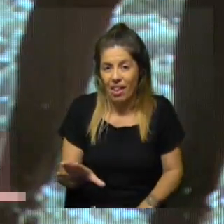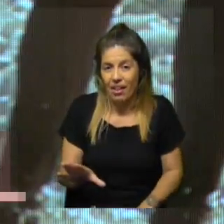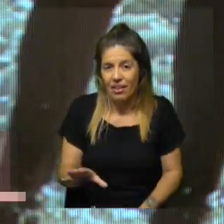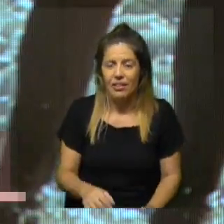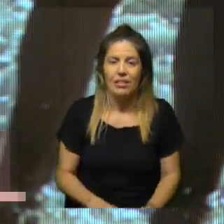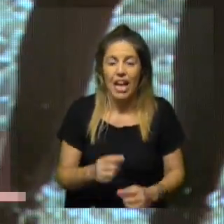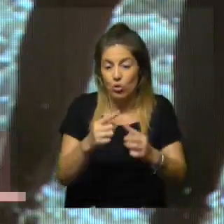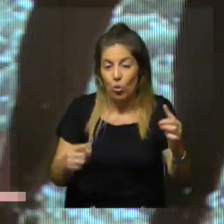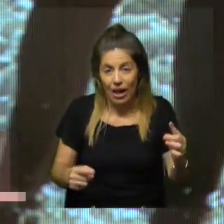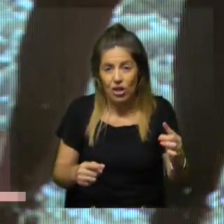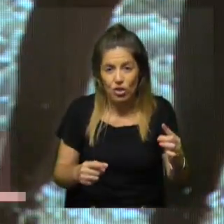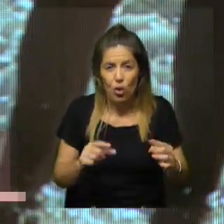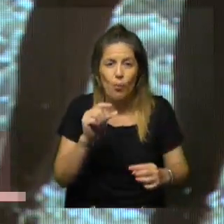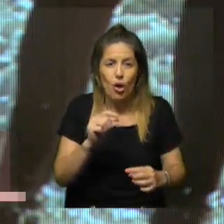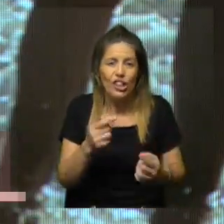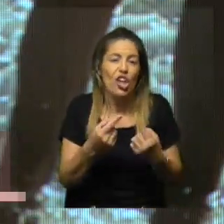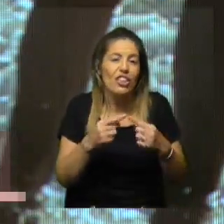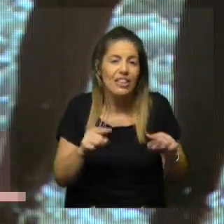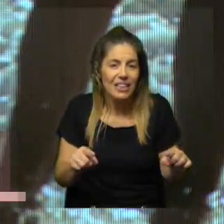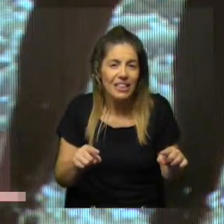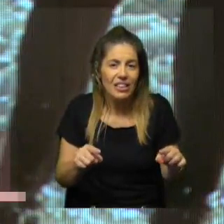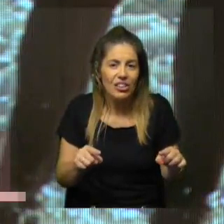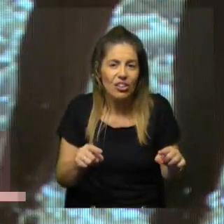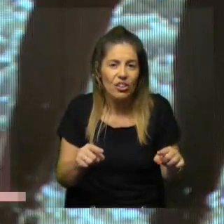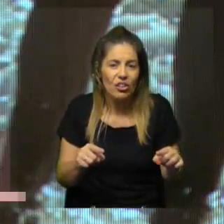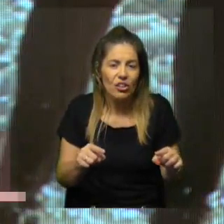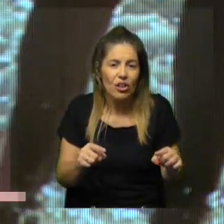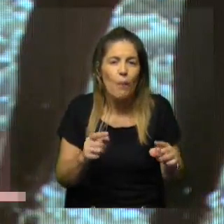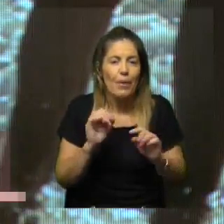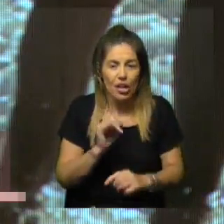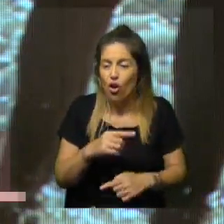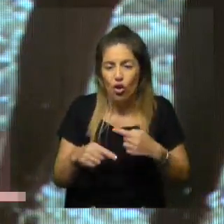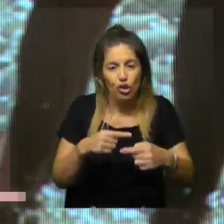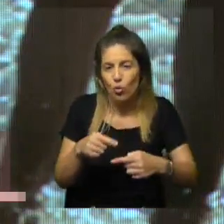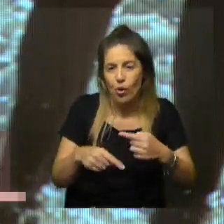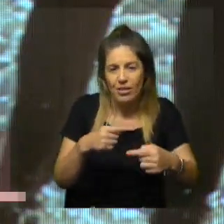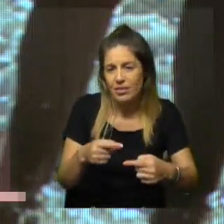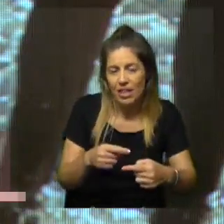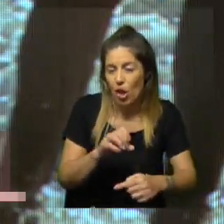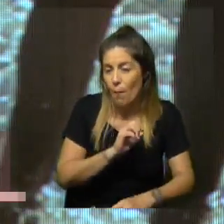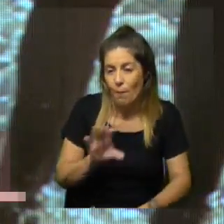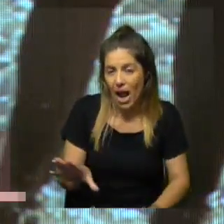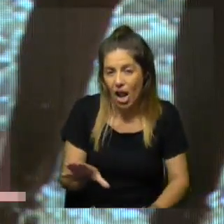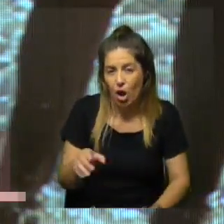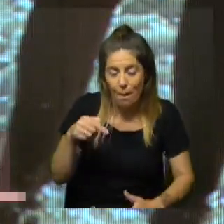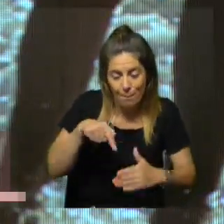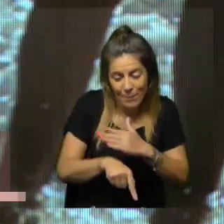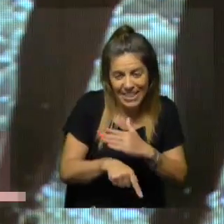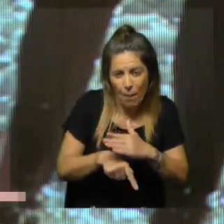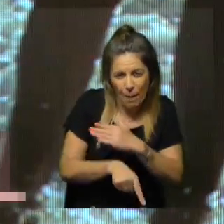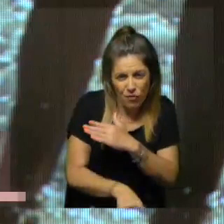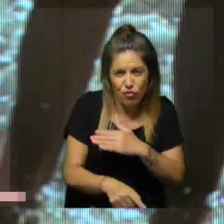es UVA, es un rayo un poquito distinto, o sea, es una parte de la composición del sol, pero sigue siendo totalmente dañina, penetra mucho más en la